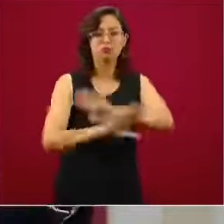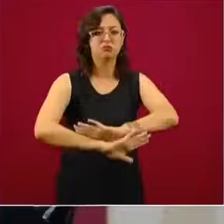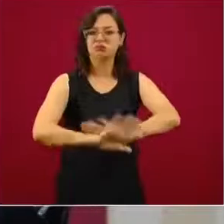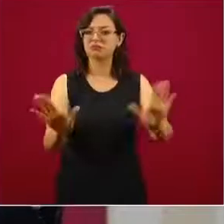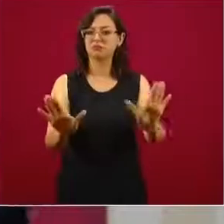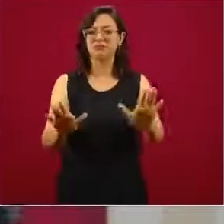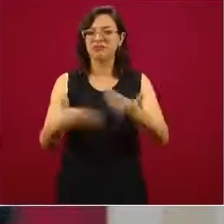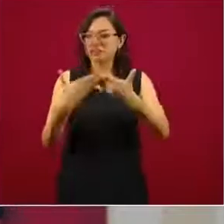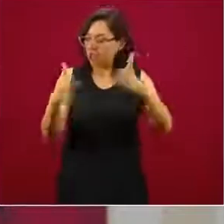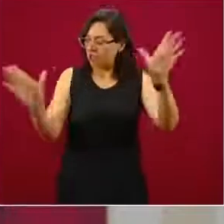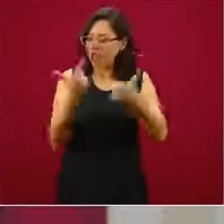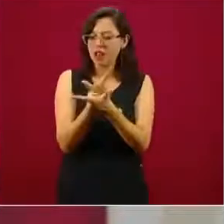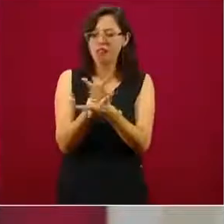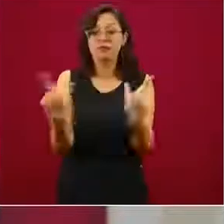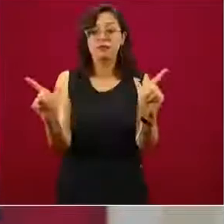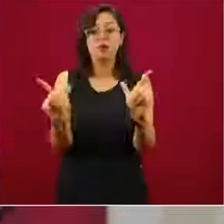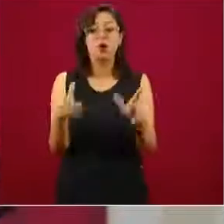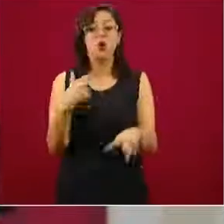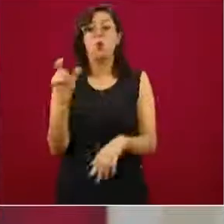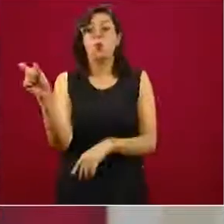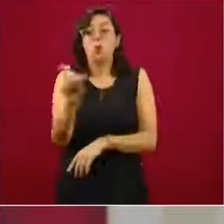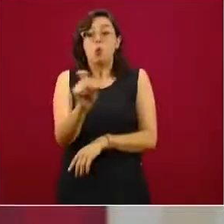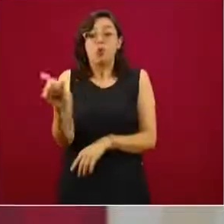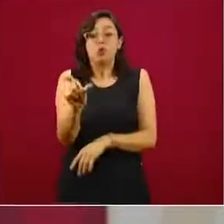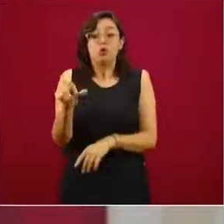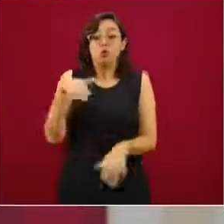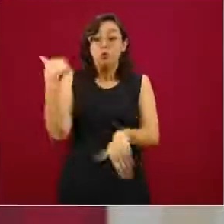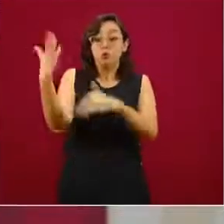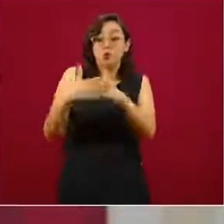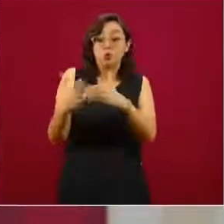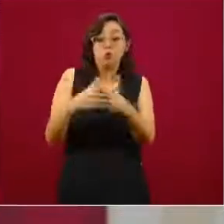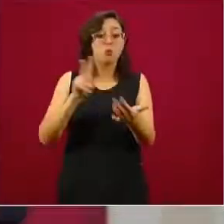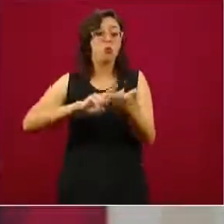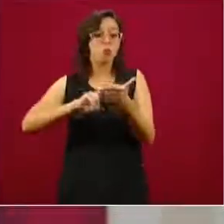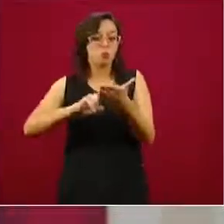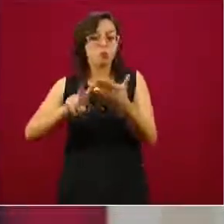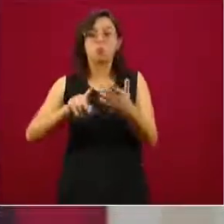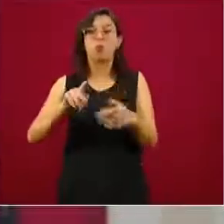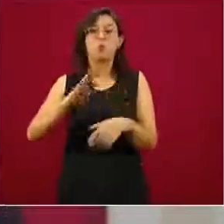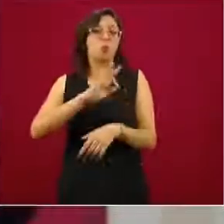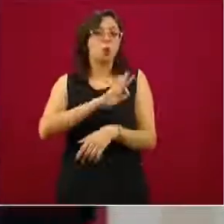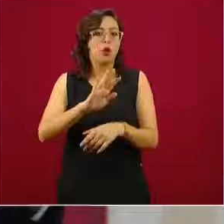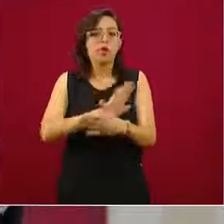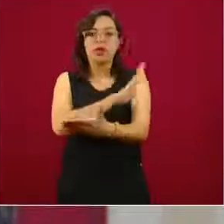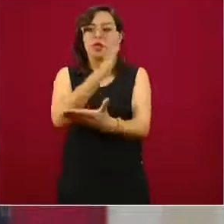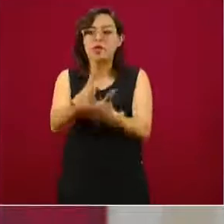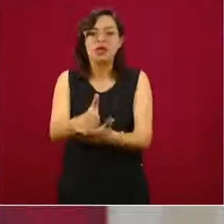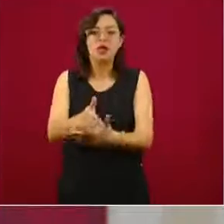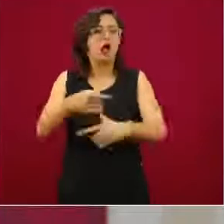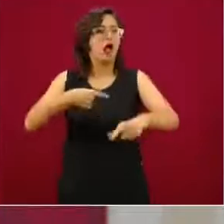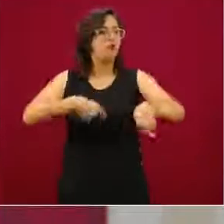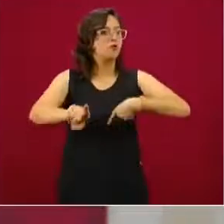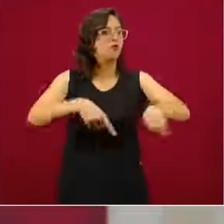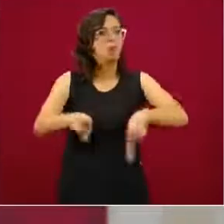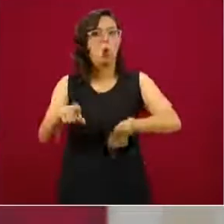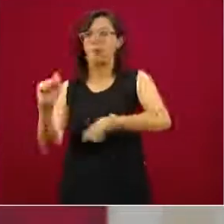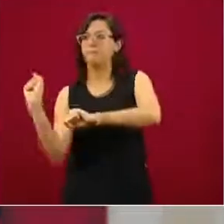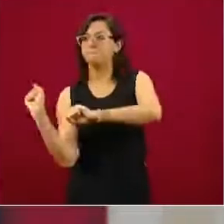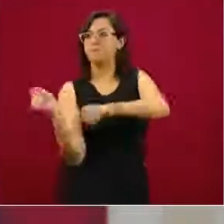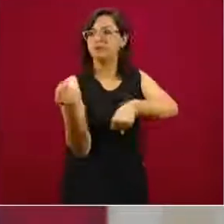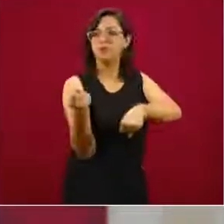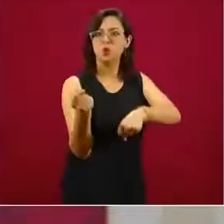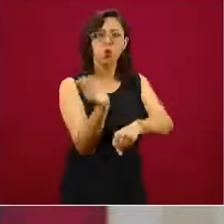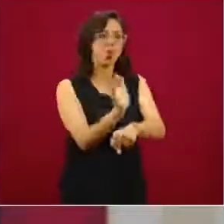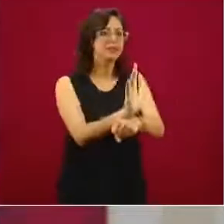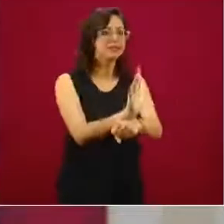Todas. O sea, cuando el semáforo esté en verde se va a poder ir al fútbol, al béisbol, al cine, a un restaurante,